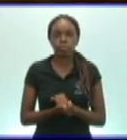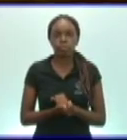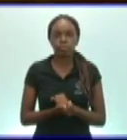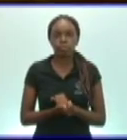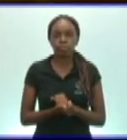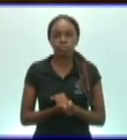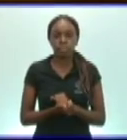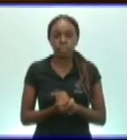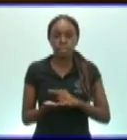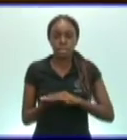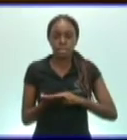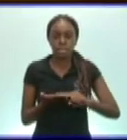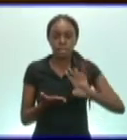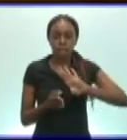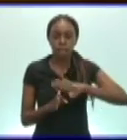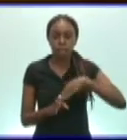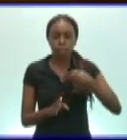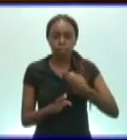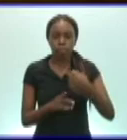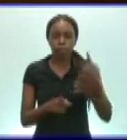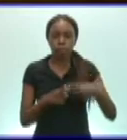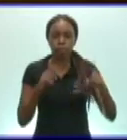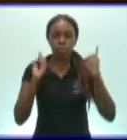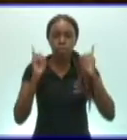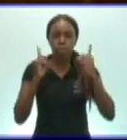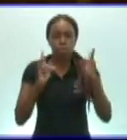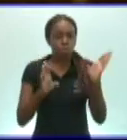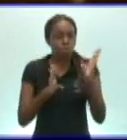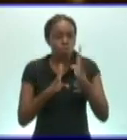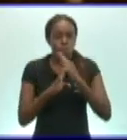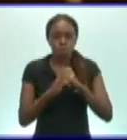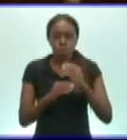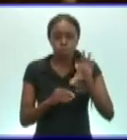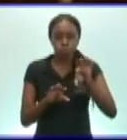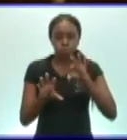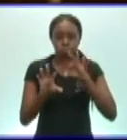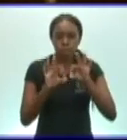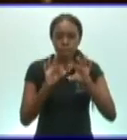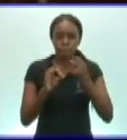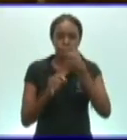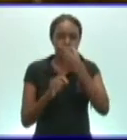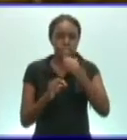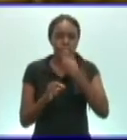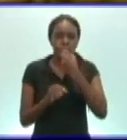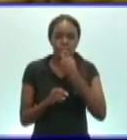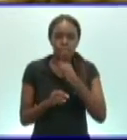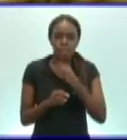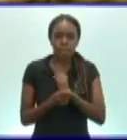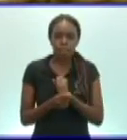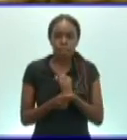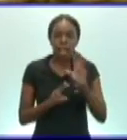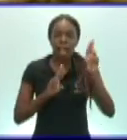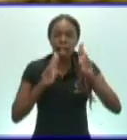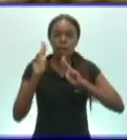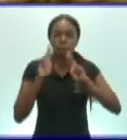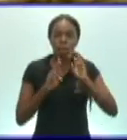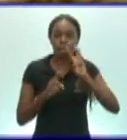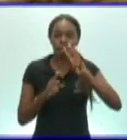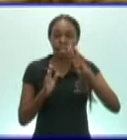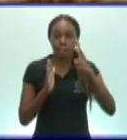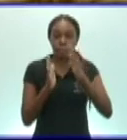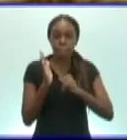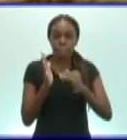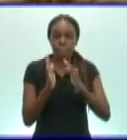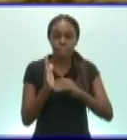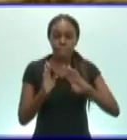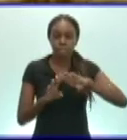Semanas después, en otra reunión a la que no asiste Carlos Manuel, se llega al consenso de prorrogar 3 meses el